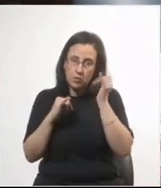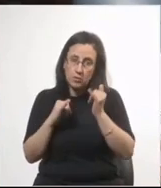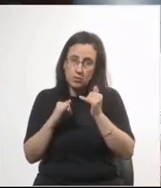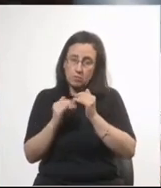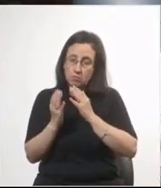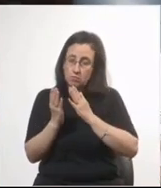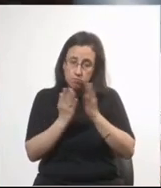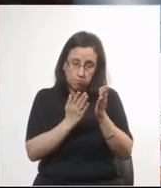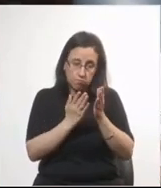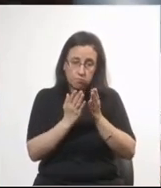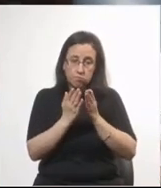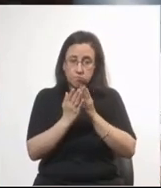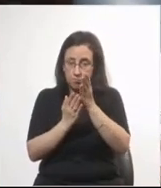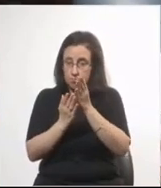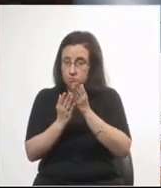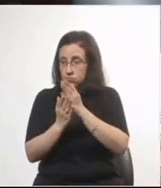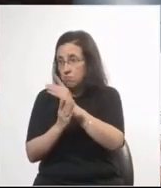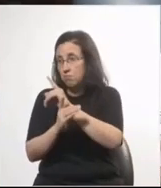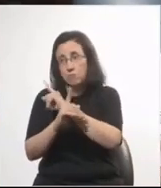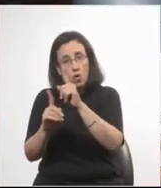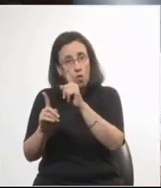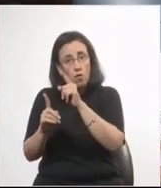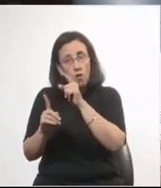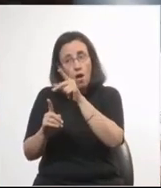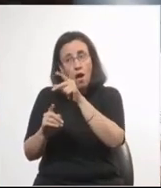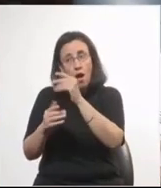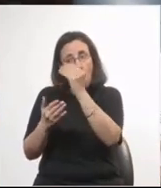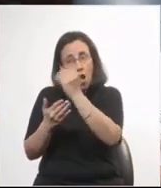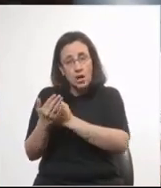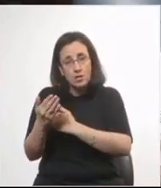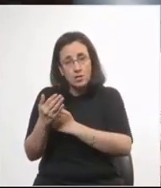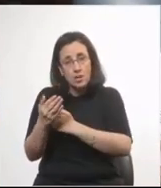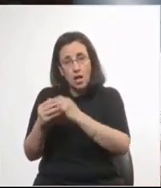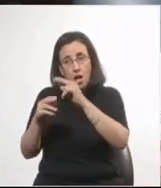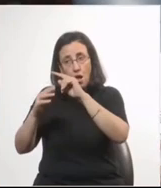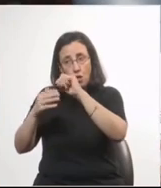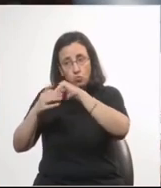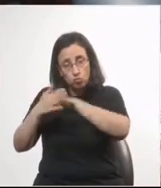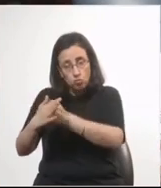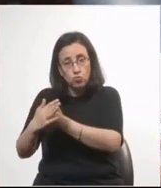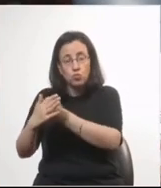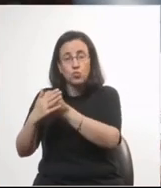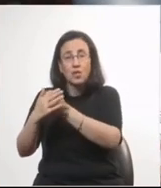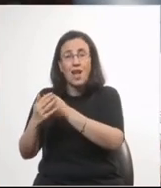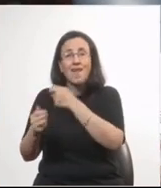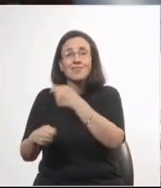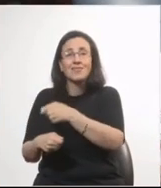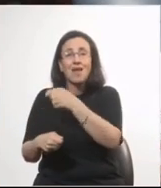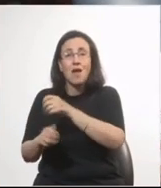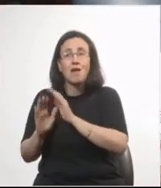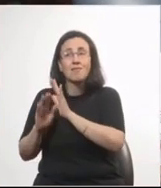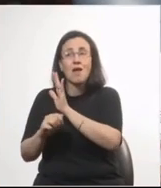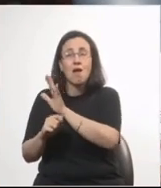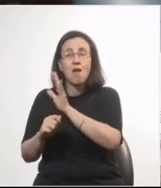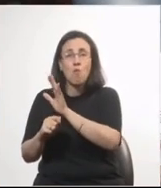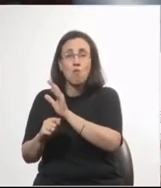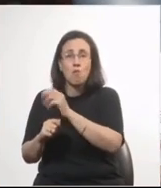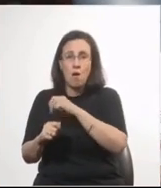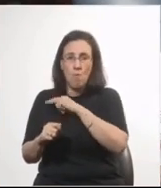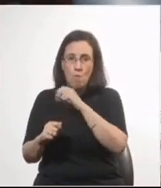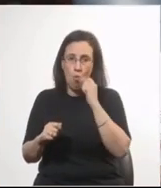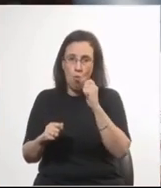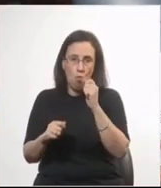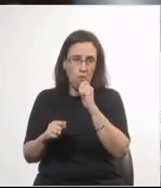fueron a cancelar o reducir la deuda pública, porque como nos informa la ministra de Economía, en